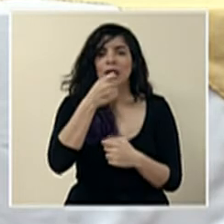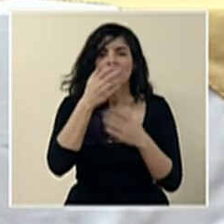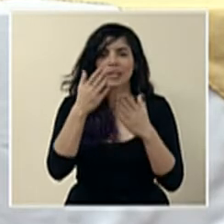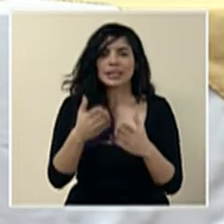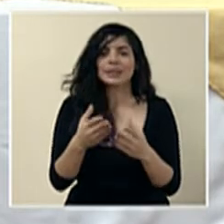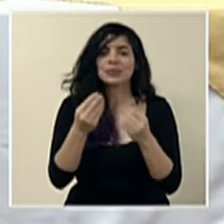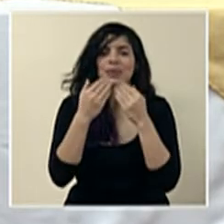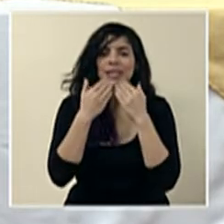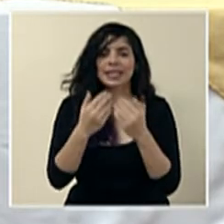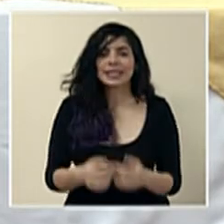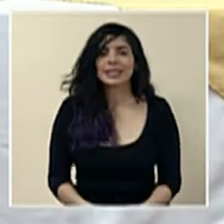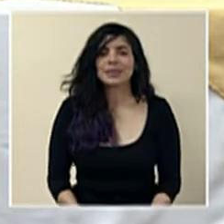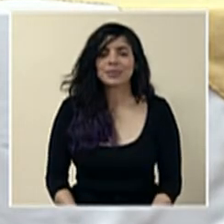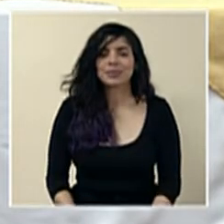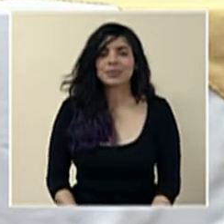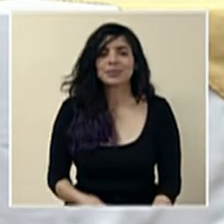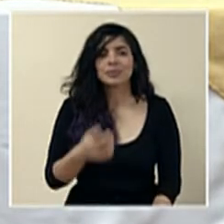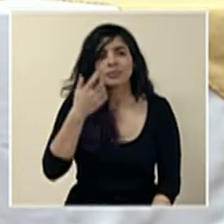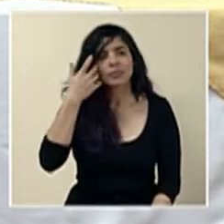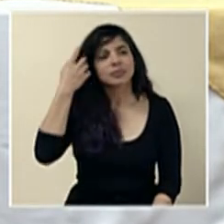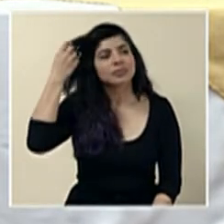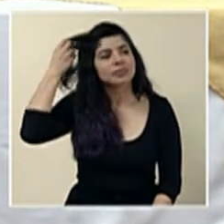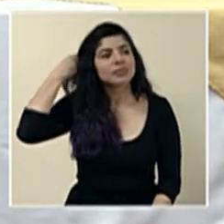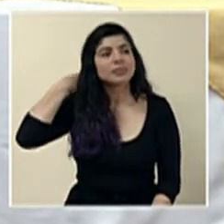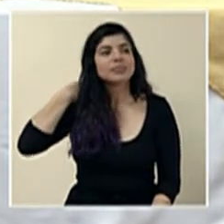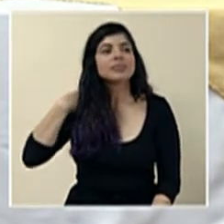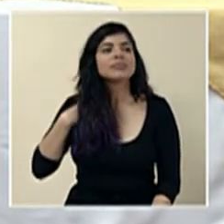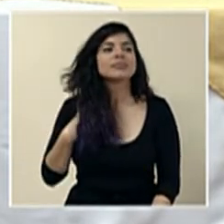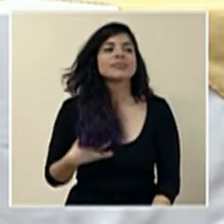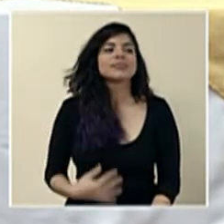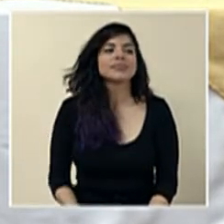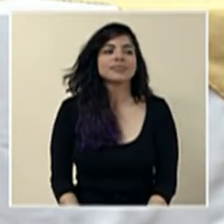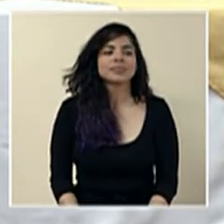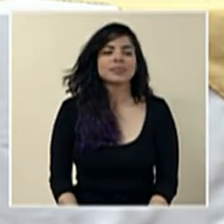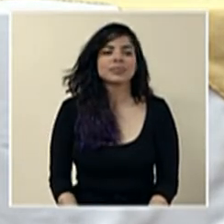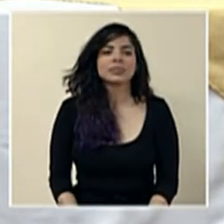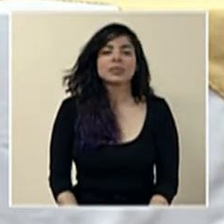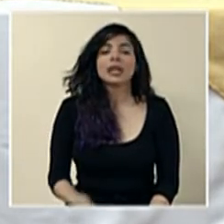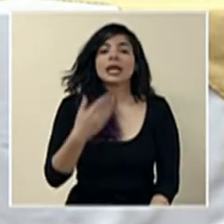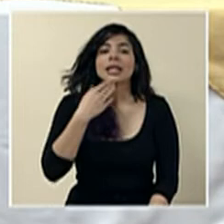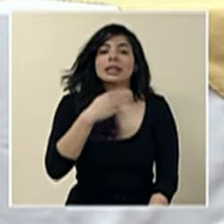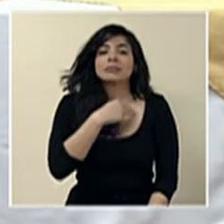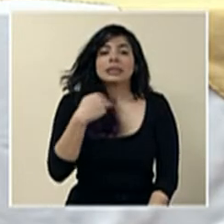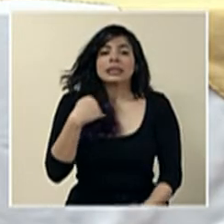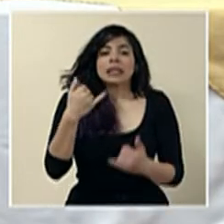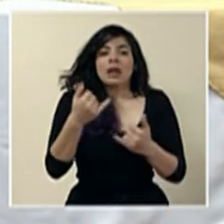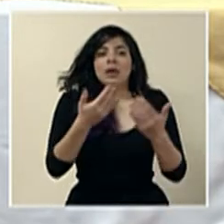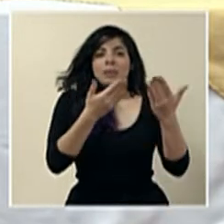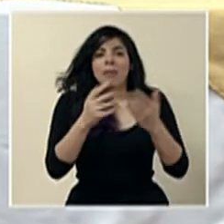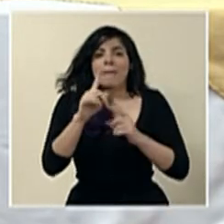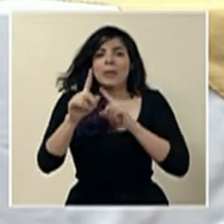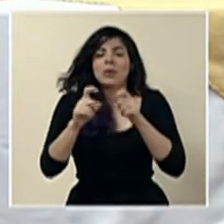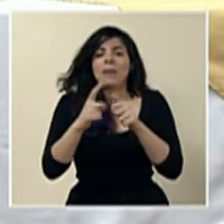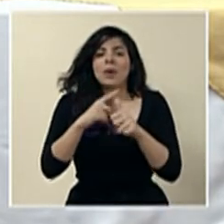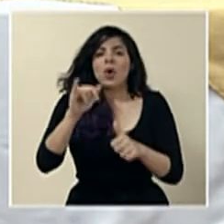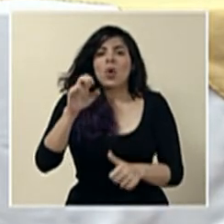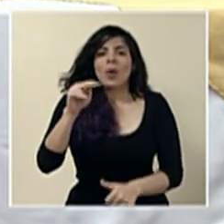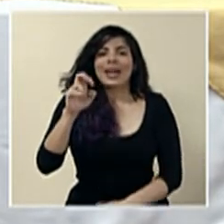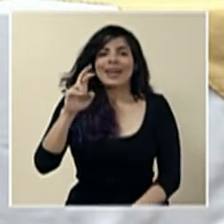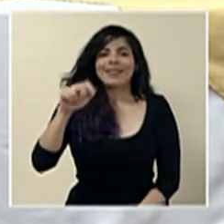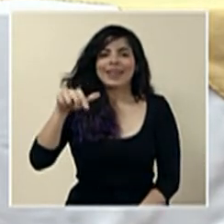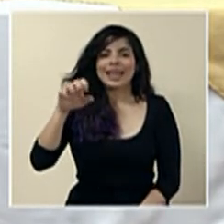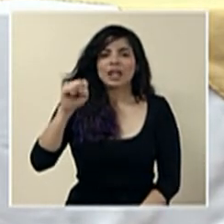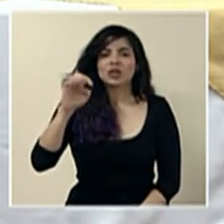prensa. Muchas gracias. Muchas gracias, señor ministro. Abrimos en este momento el espacio para consultas. Iniciamos con Juan Enrique Soto de